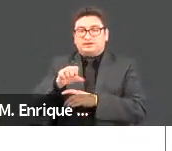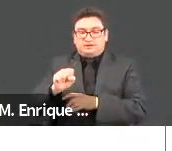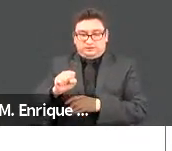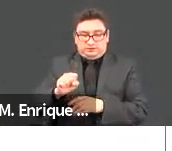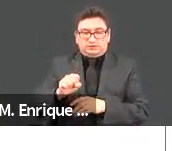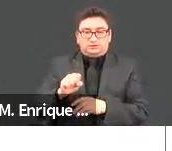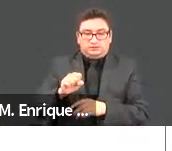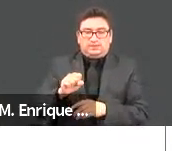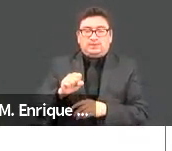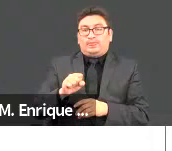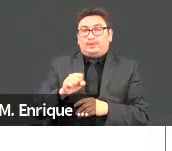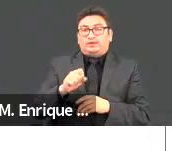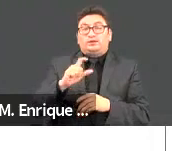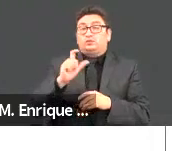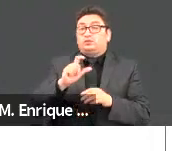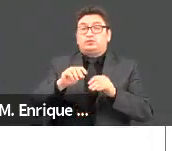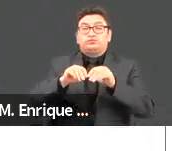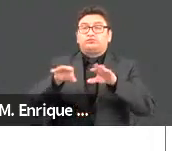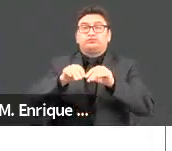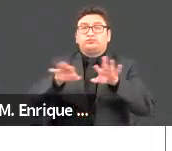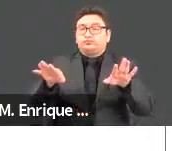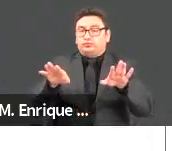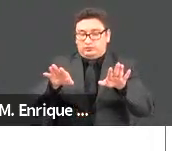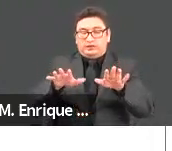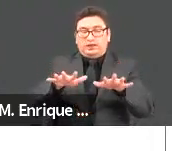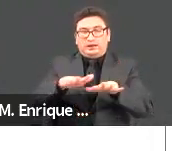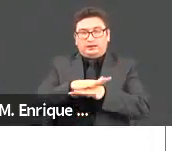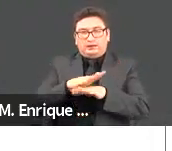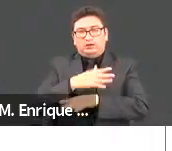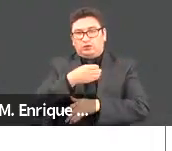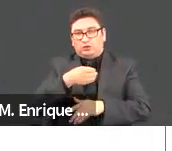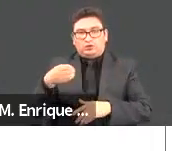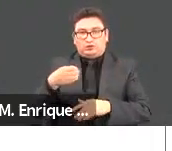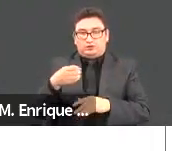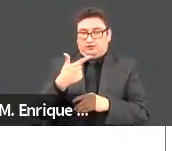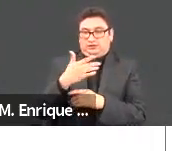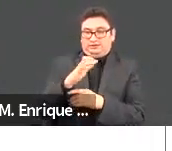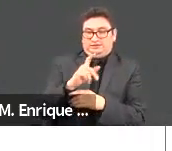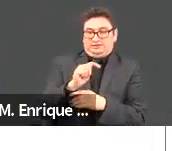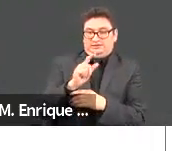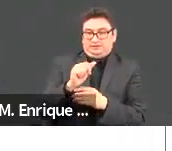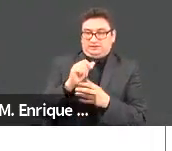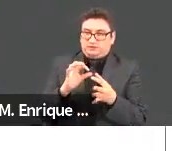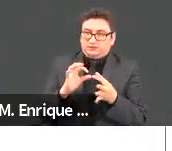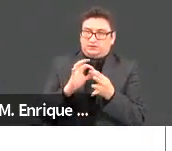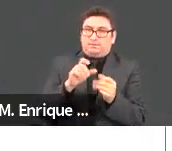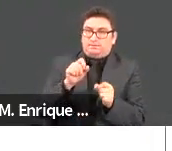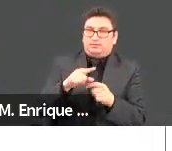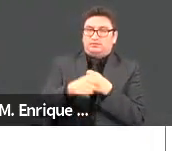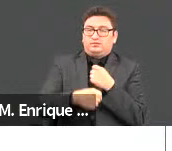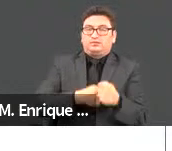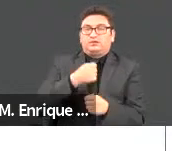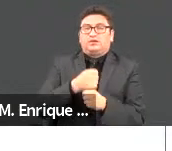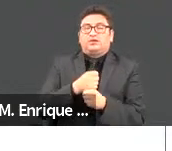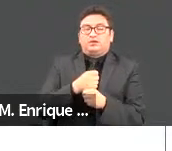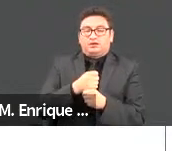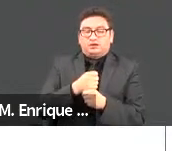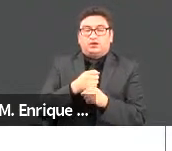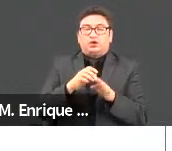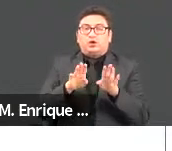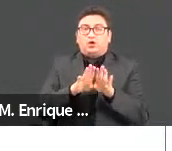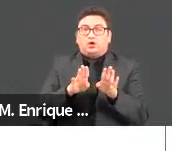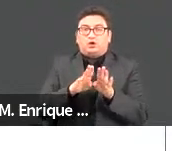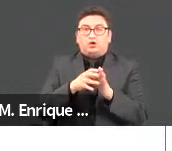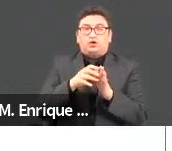y para su publicación también. En relación con la Gaceta, en ese año se deja de distribuir en